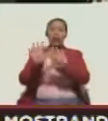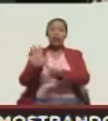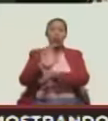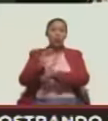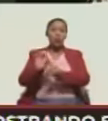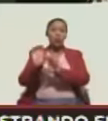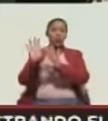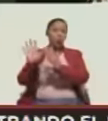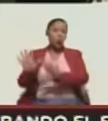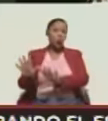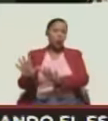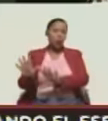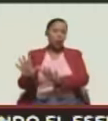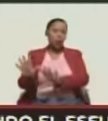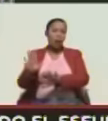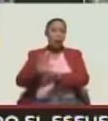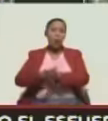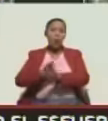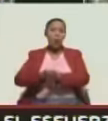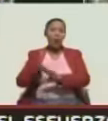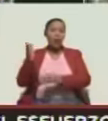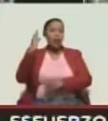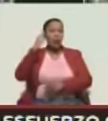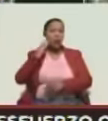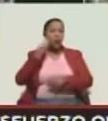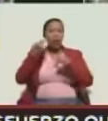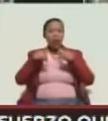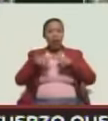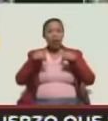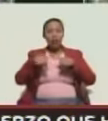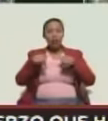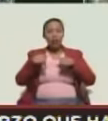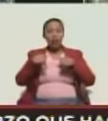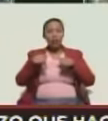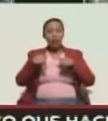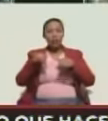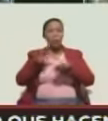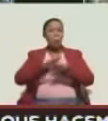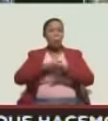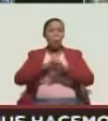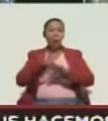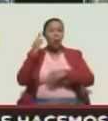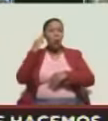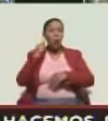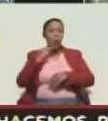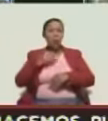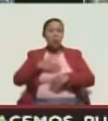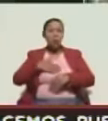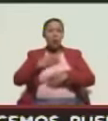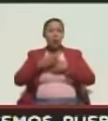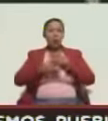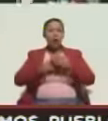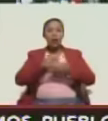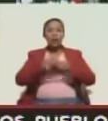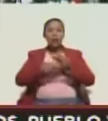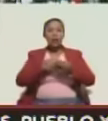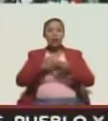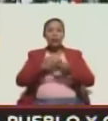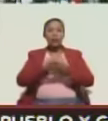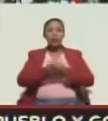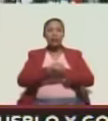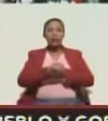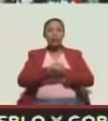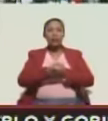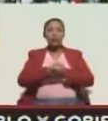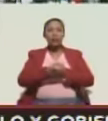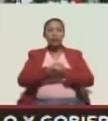capaces, por qué Simón Bolívar es aquí y por qué Bolívar fue capaz de hacer lo que hizo.